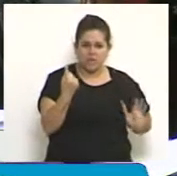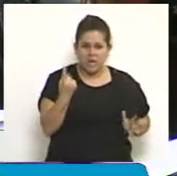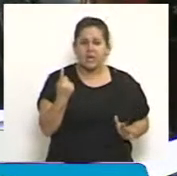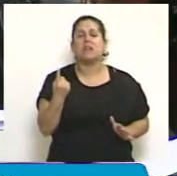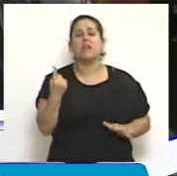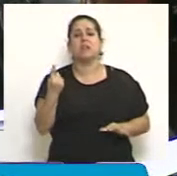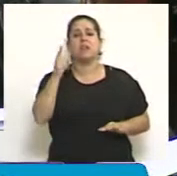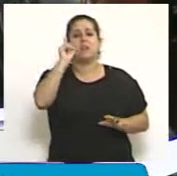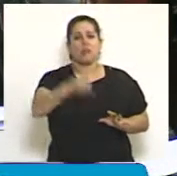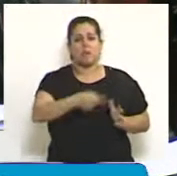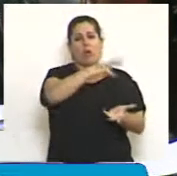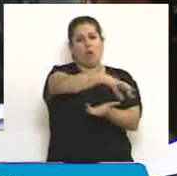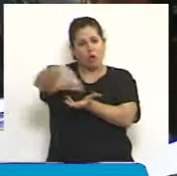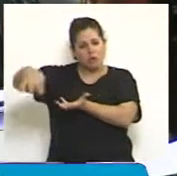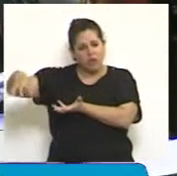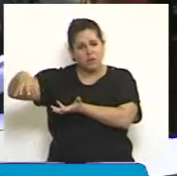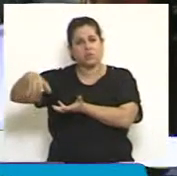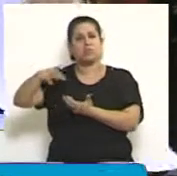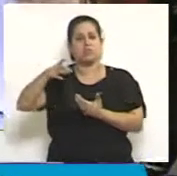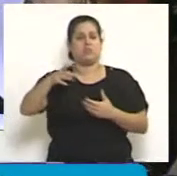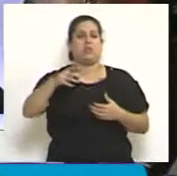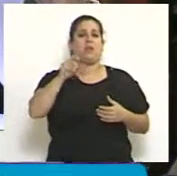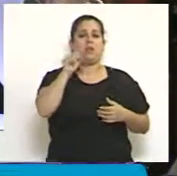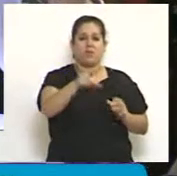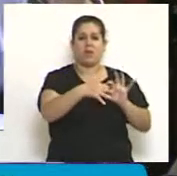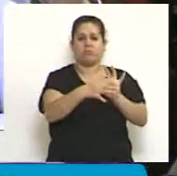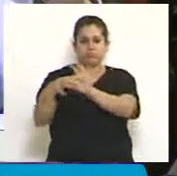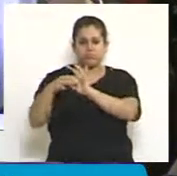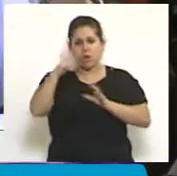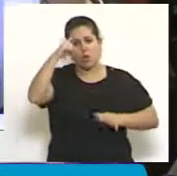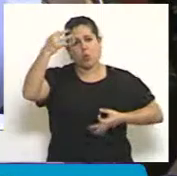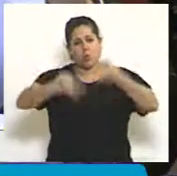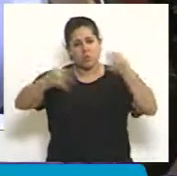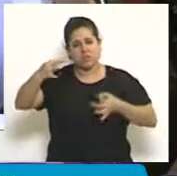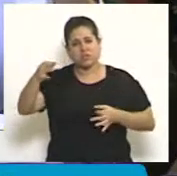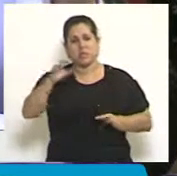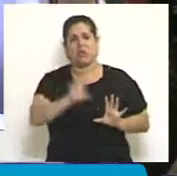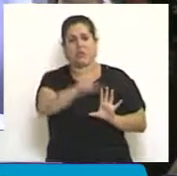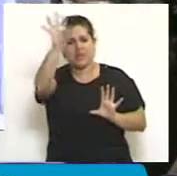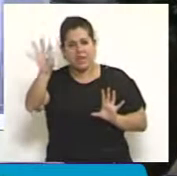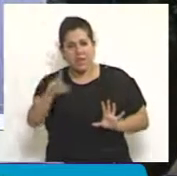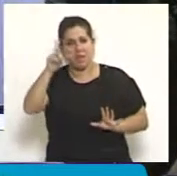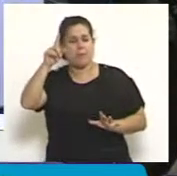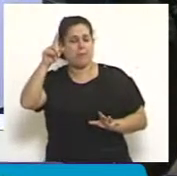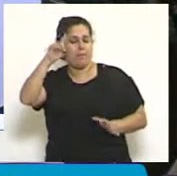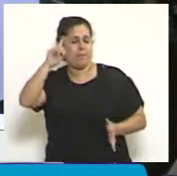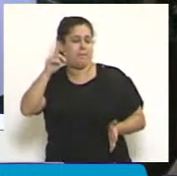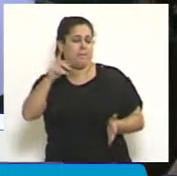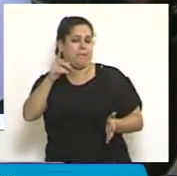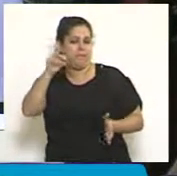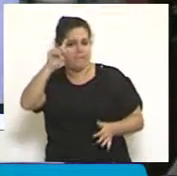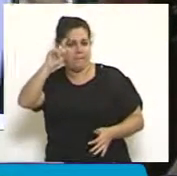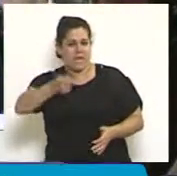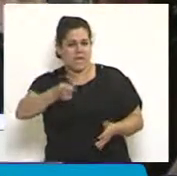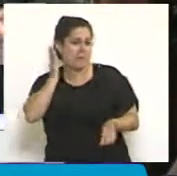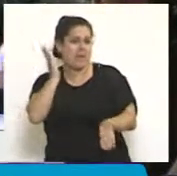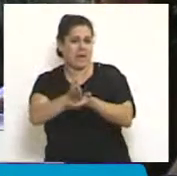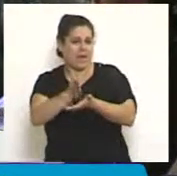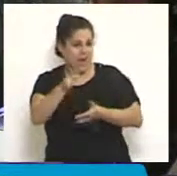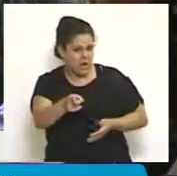Competencia material penal nacional de adolescentes en la Ciudad Autónoma de Buenos Aires. La Justicia Nacional Penal